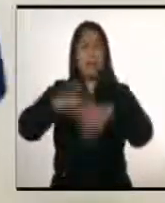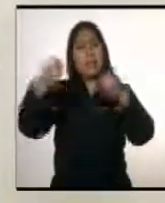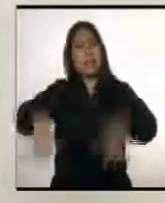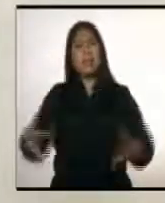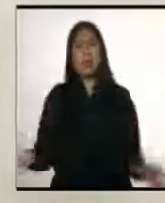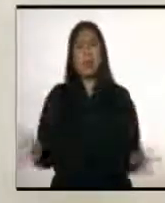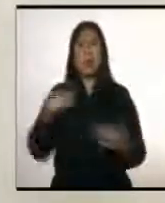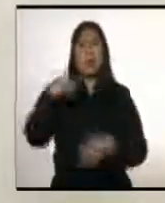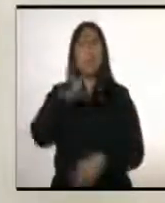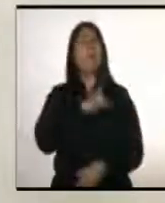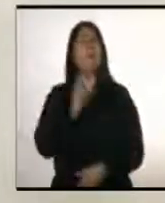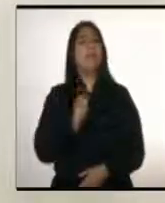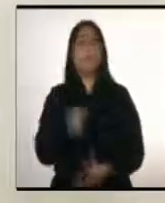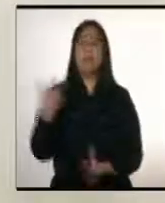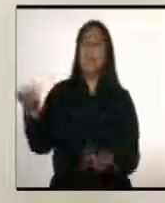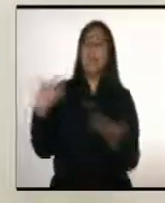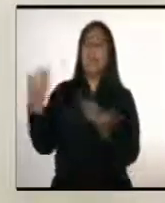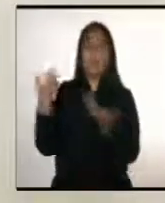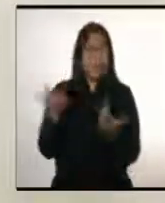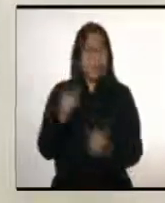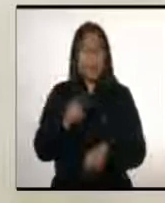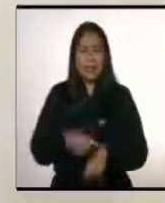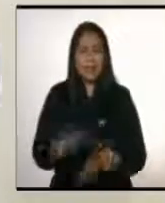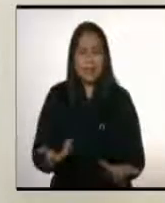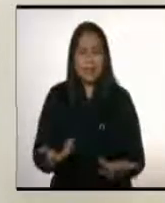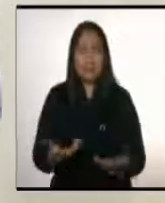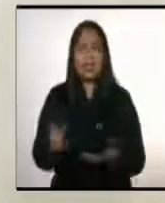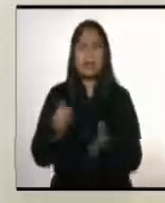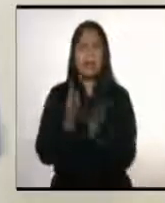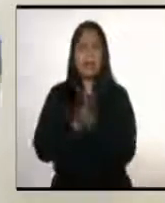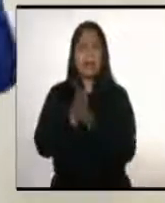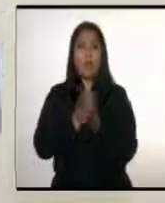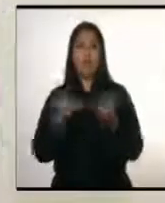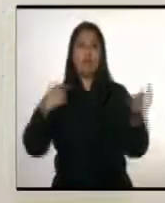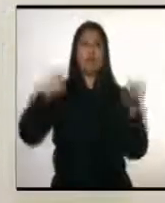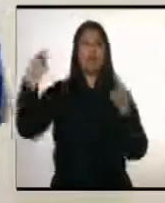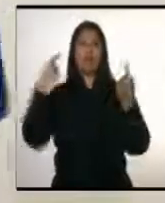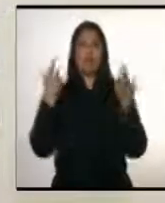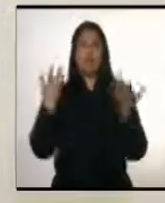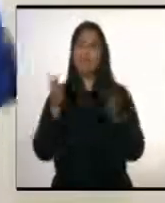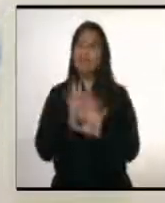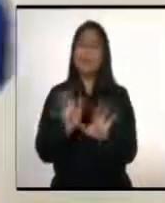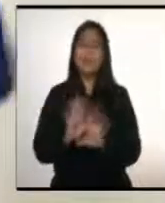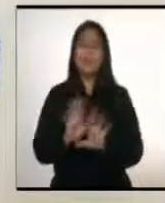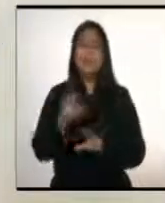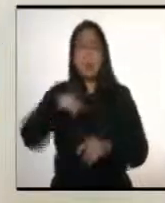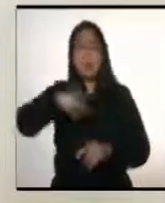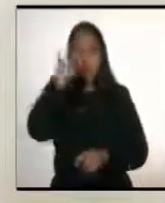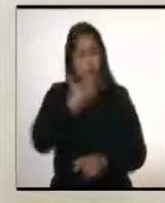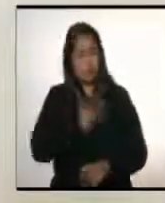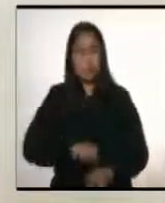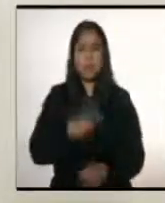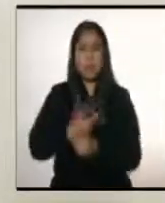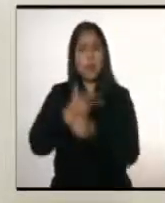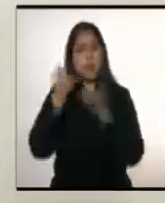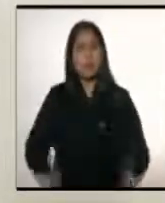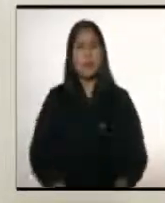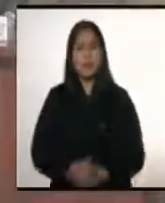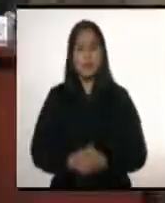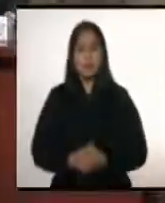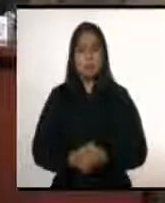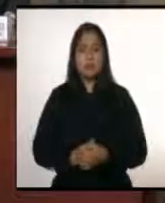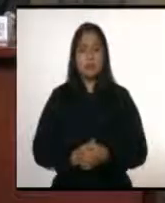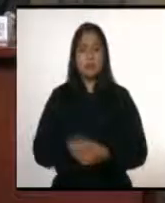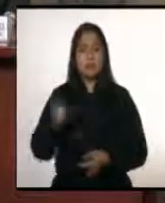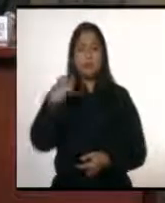con diputados que lo único que están tratando es de ganar protagonismo barato a costa del sufrimiento del pueblo de Guatemala.